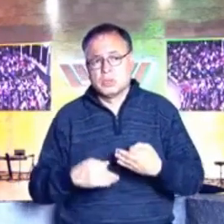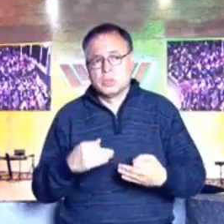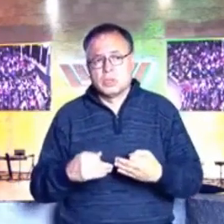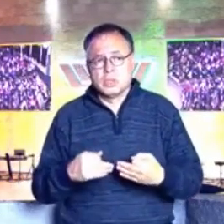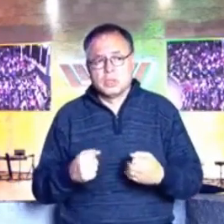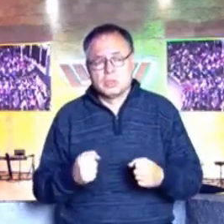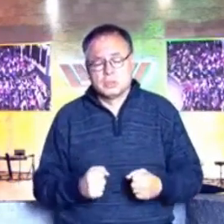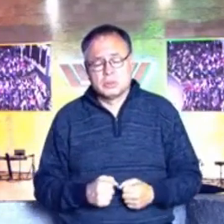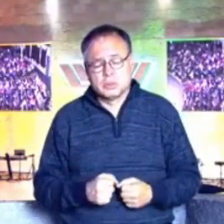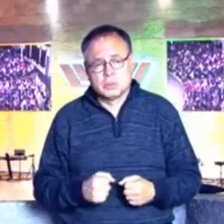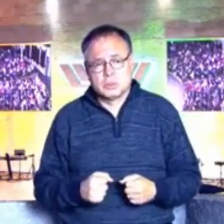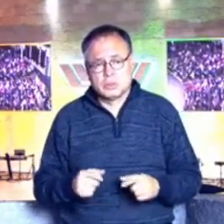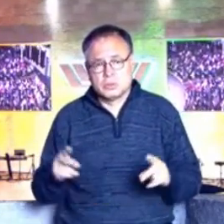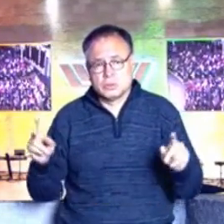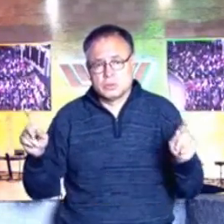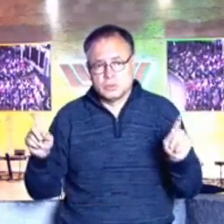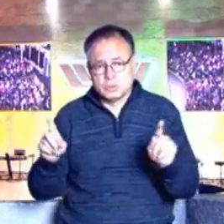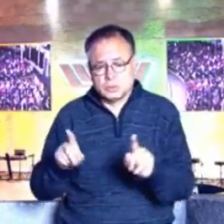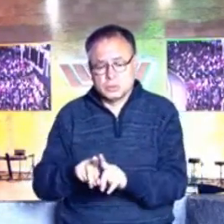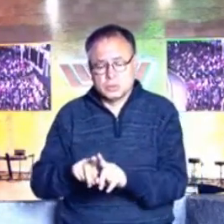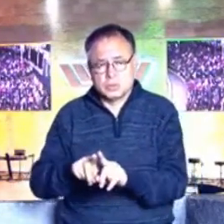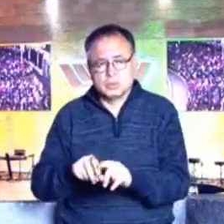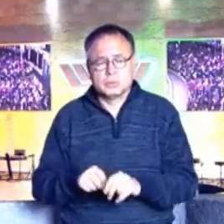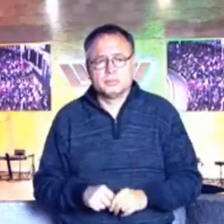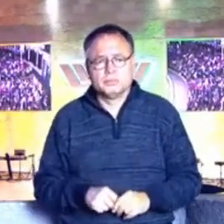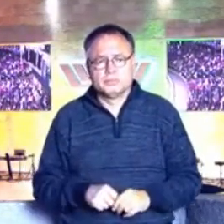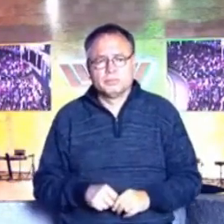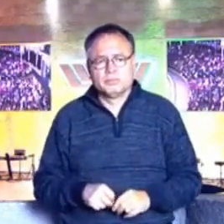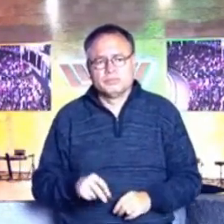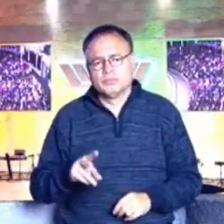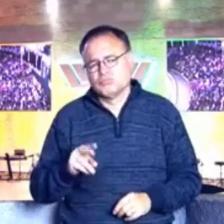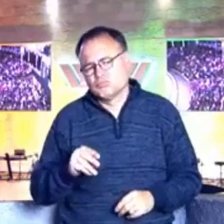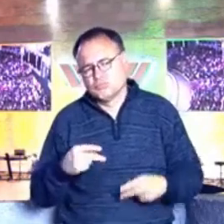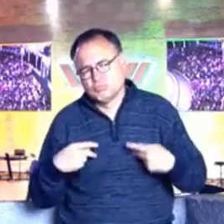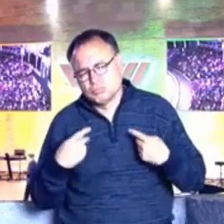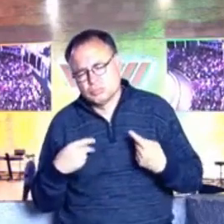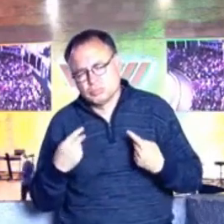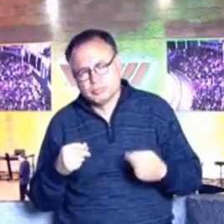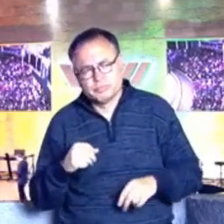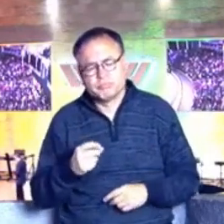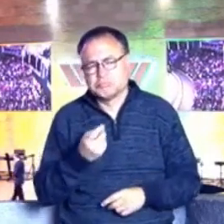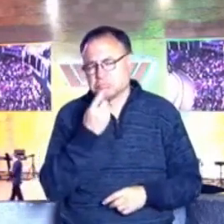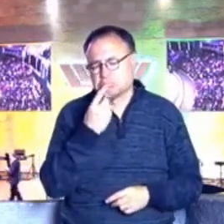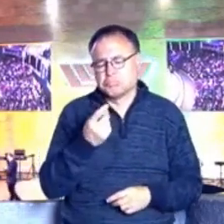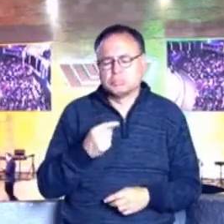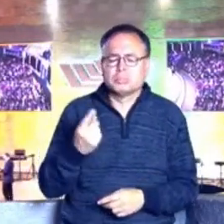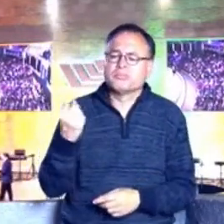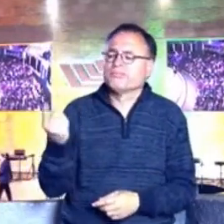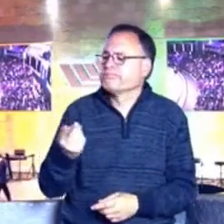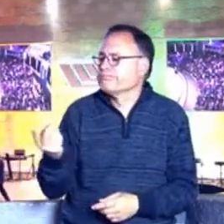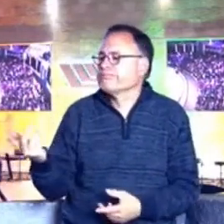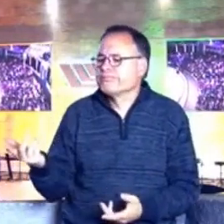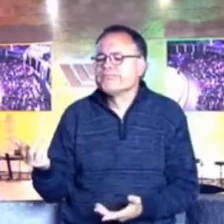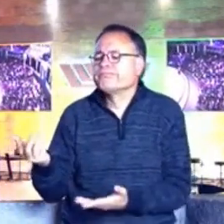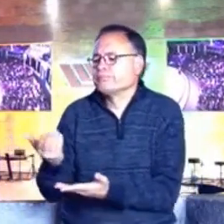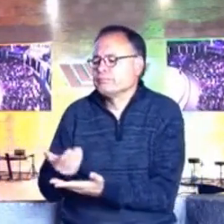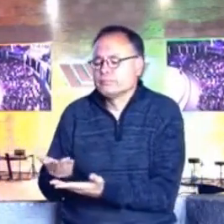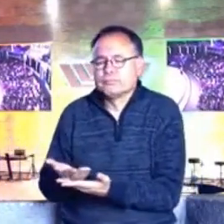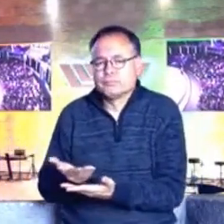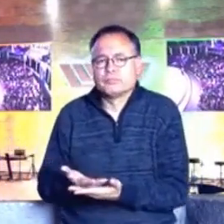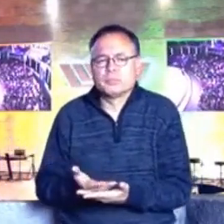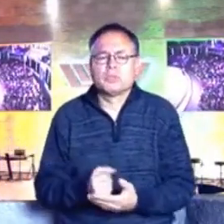regularmente la gente Busca a ver quién le da antes cuando salió esa serie de